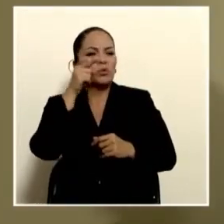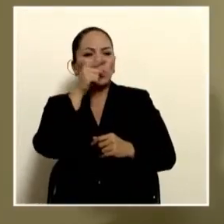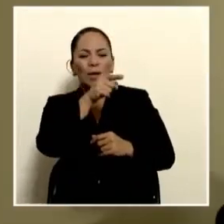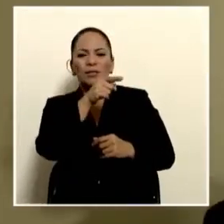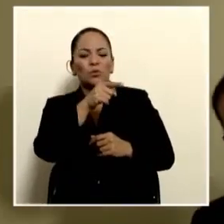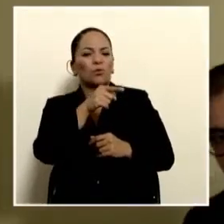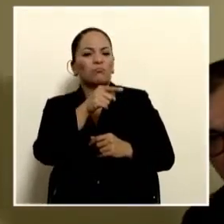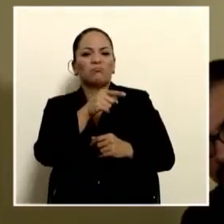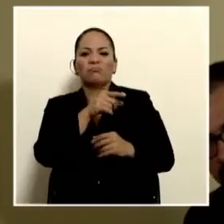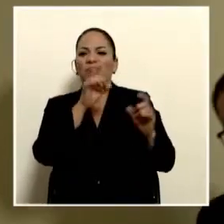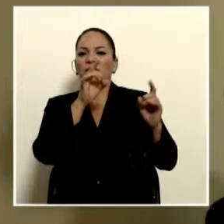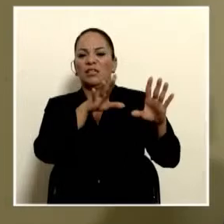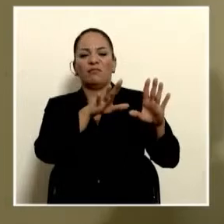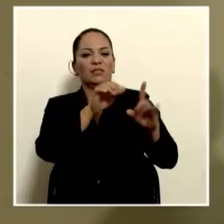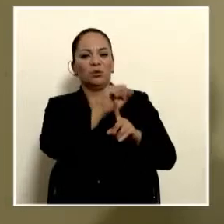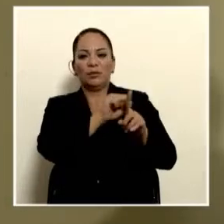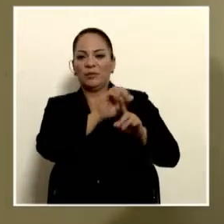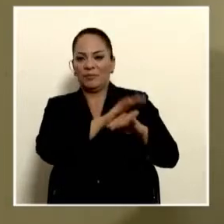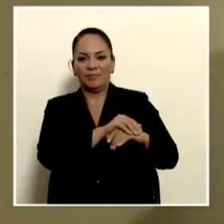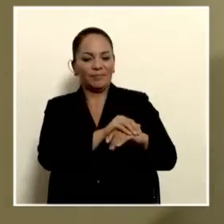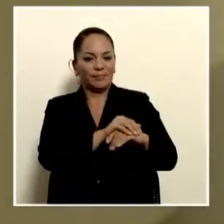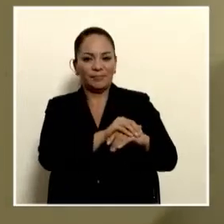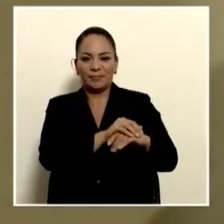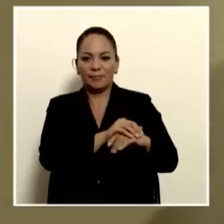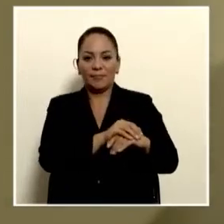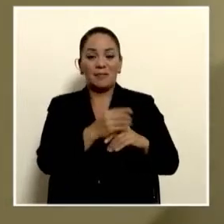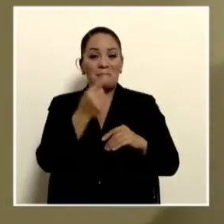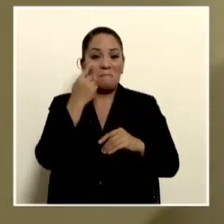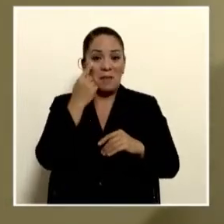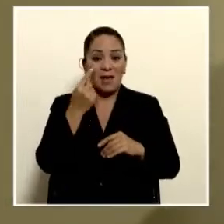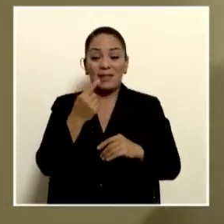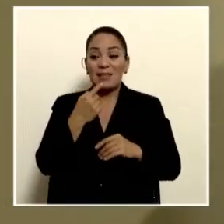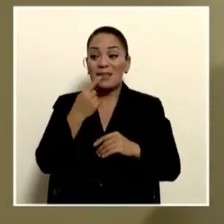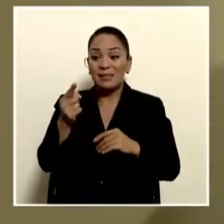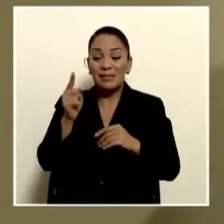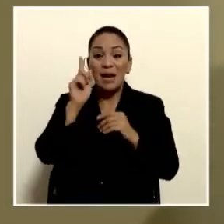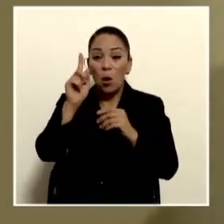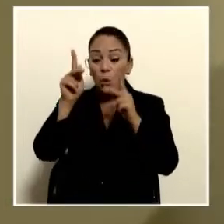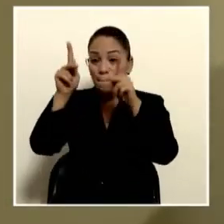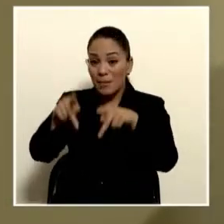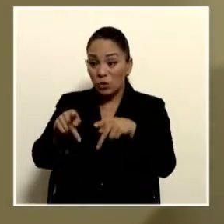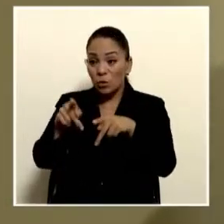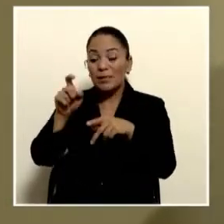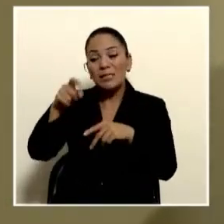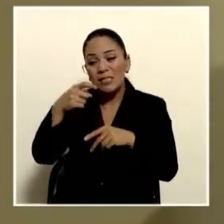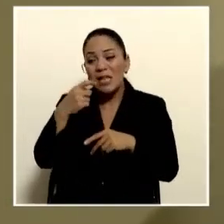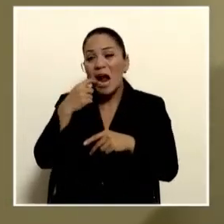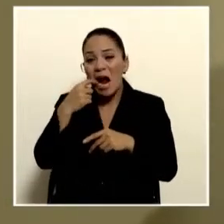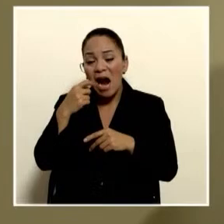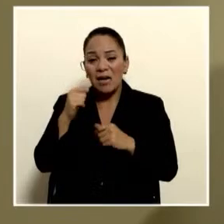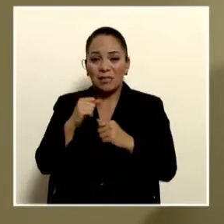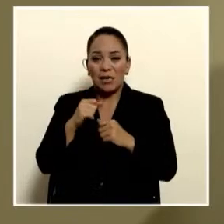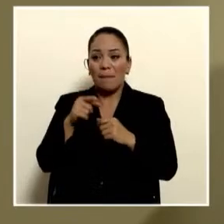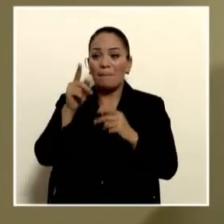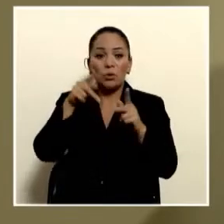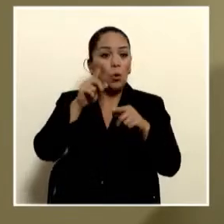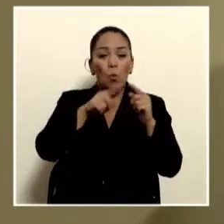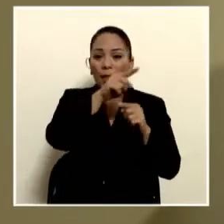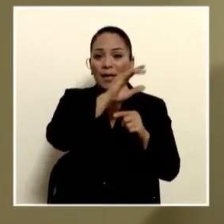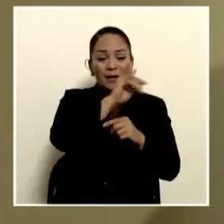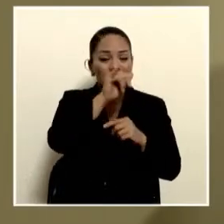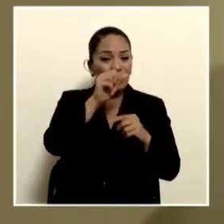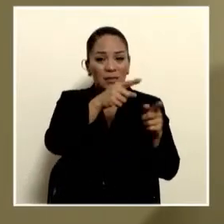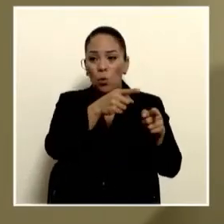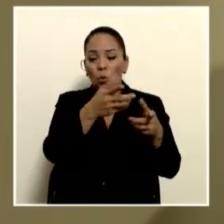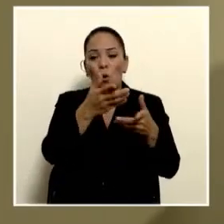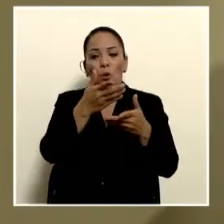indecente. Decirle a una persona que tiene una necesidad de hacerse una calza y a la que no le dan la cita en el seguro o que tal vez está en el